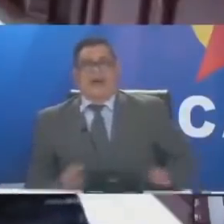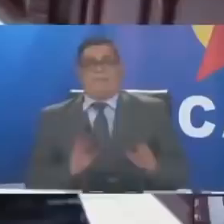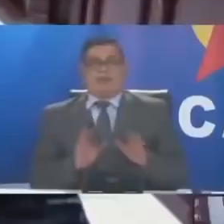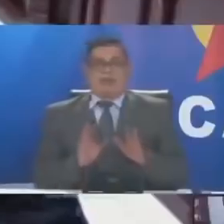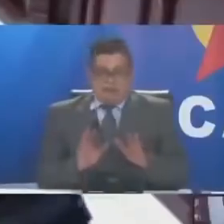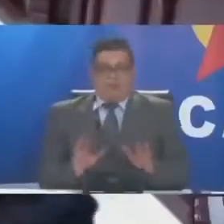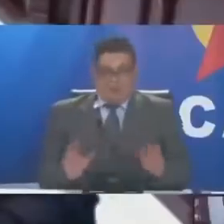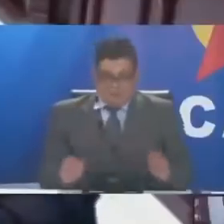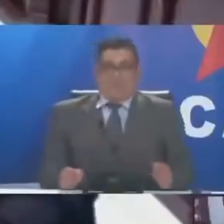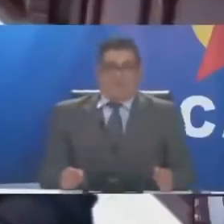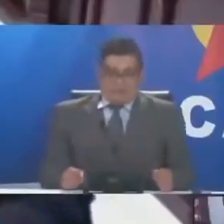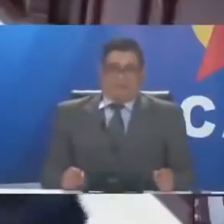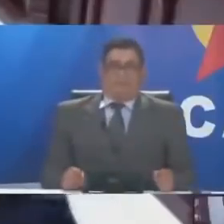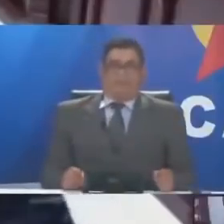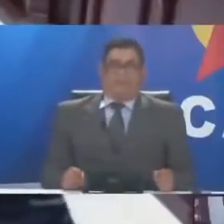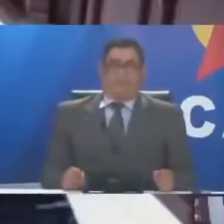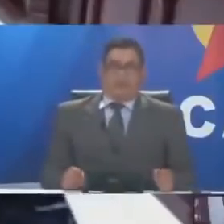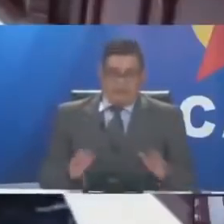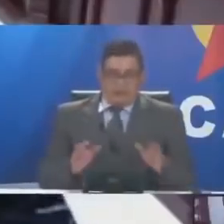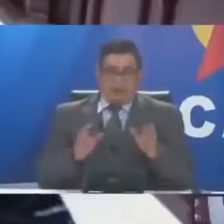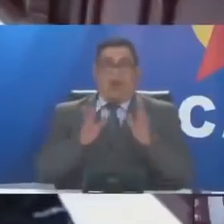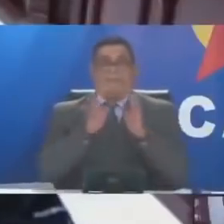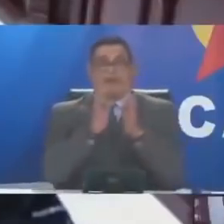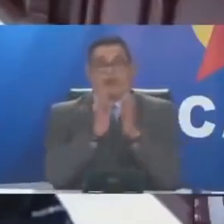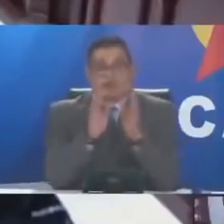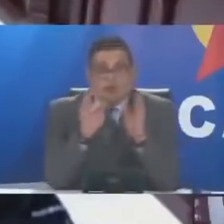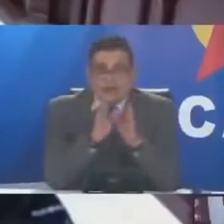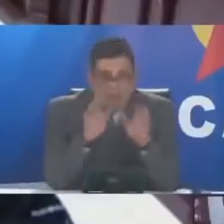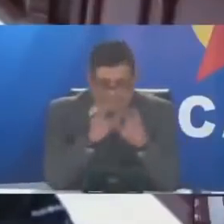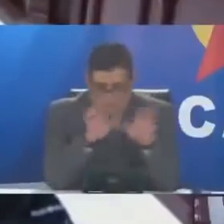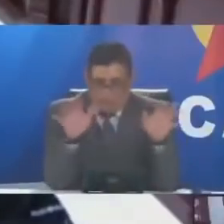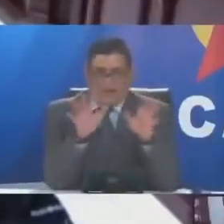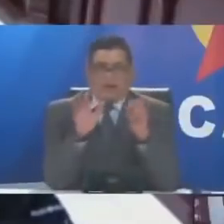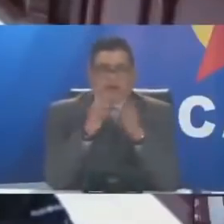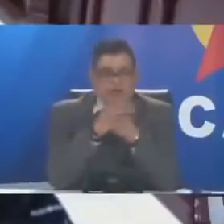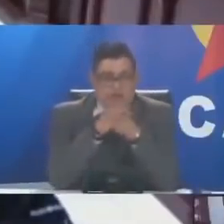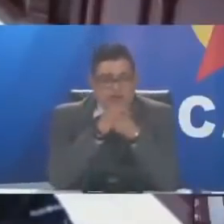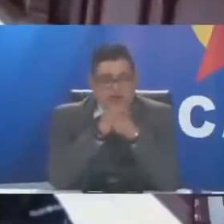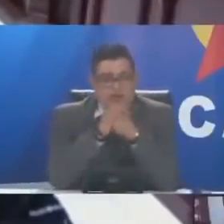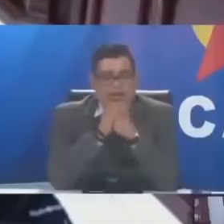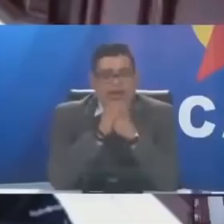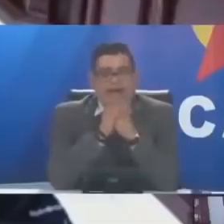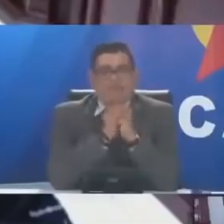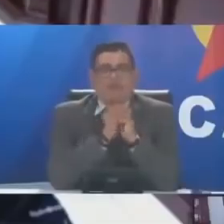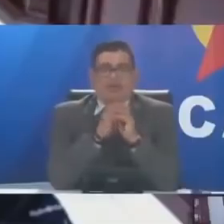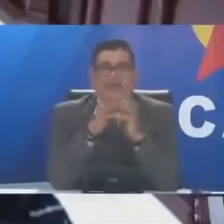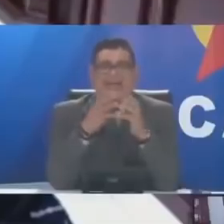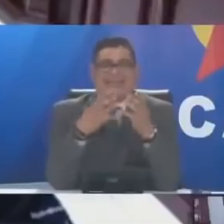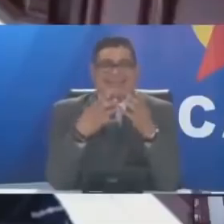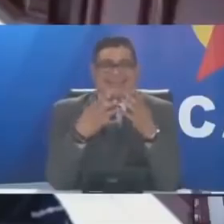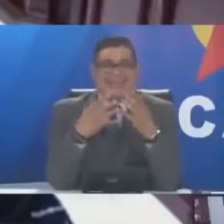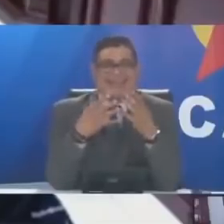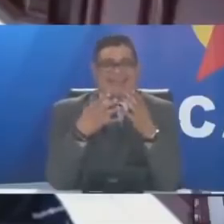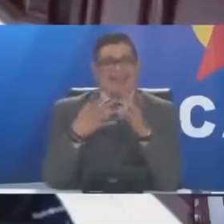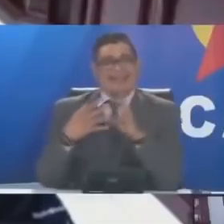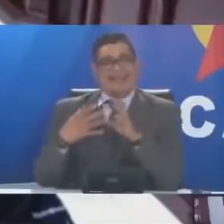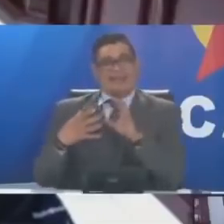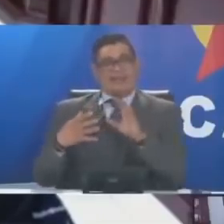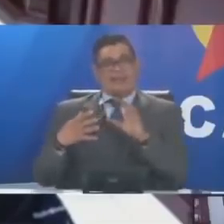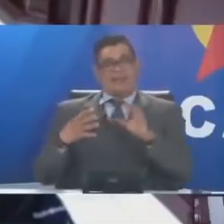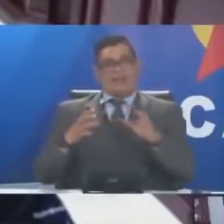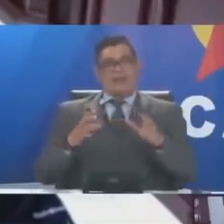en usted ahora que debería estar usted en la asamblea legislativa totalmente acuerdo paso suave que quiero terminar con esto pastor hay personas que se